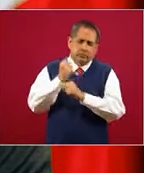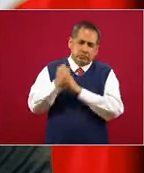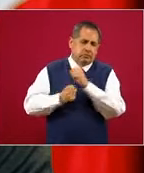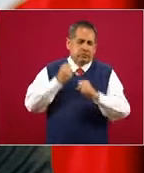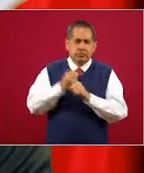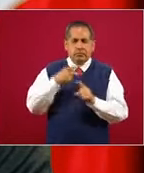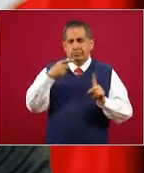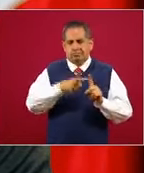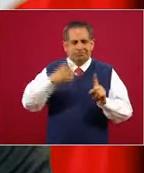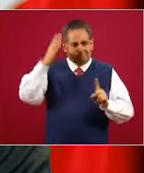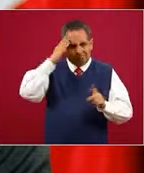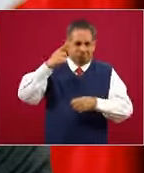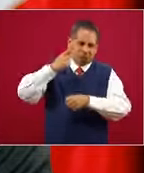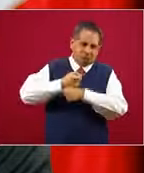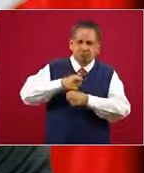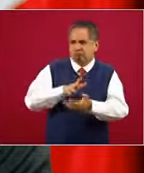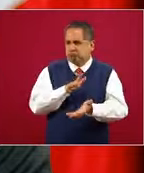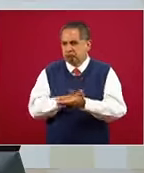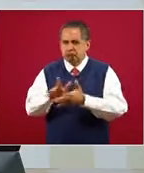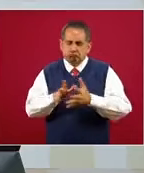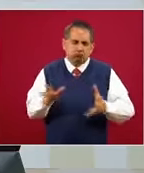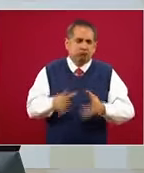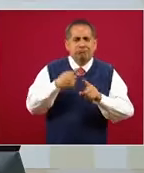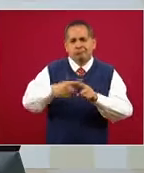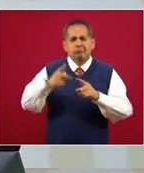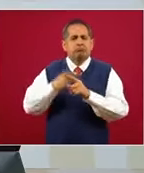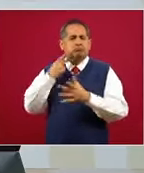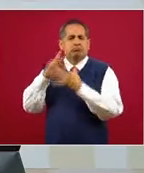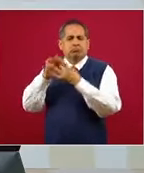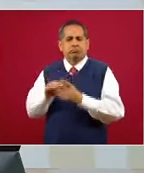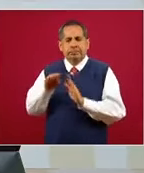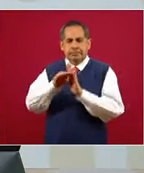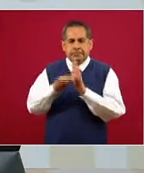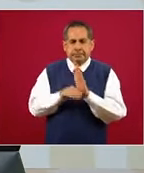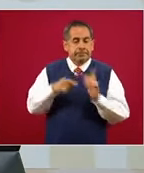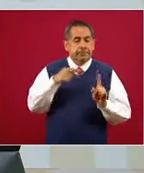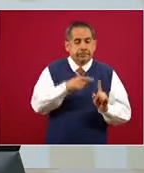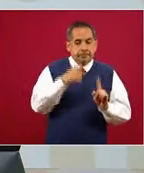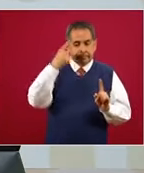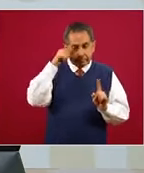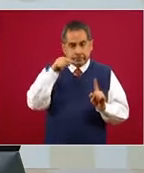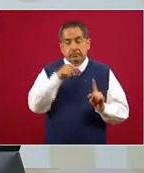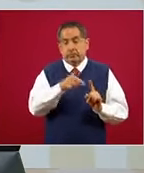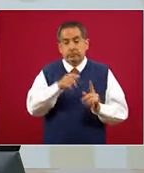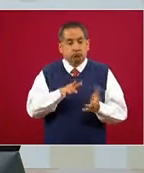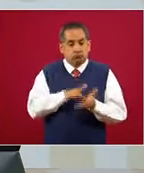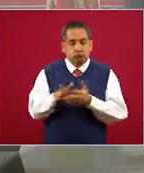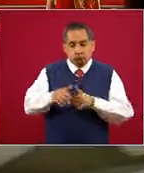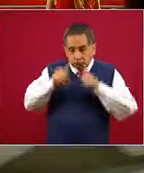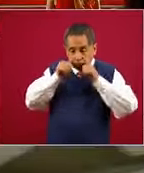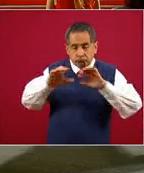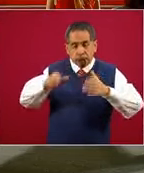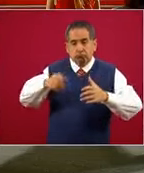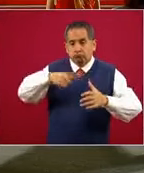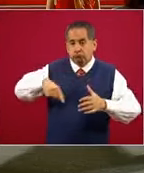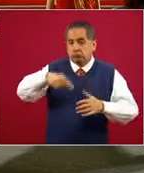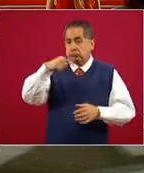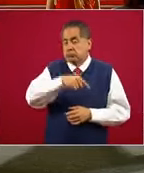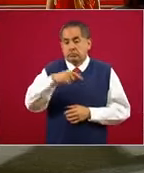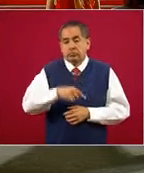los principales impulsores de distintas políticas públicas para la atención, la